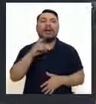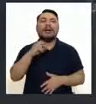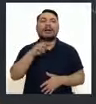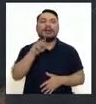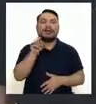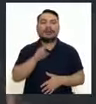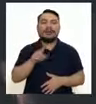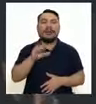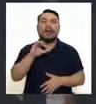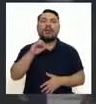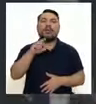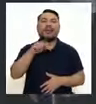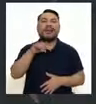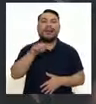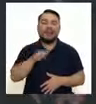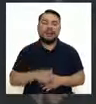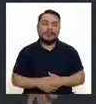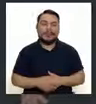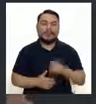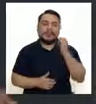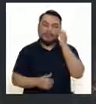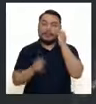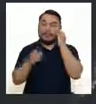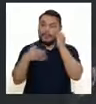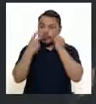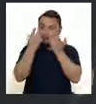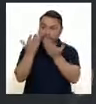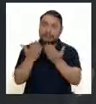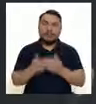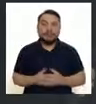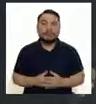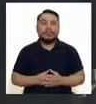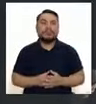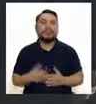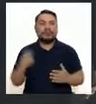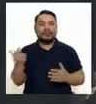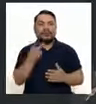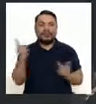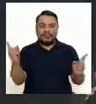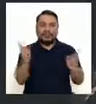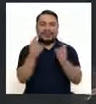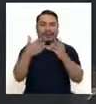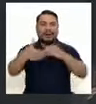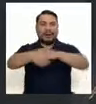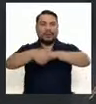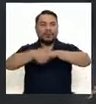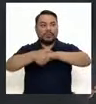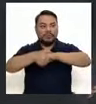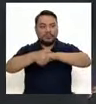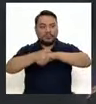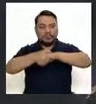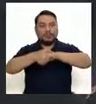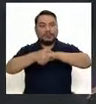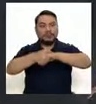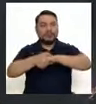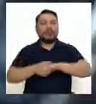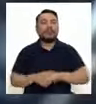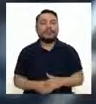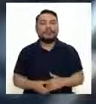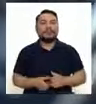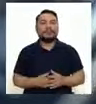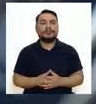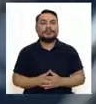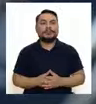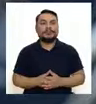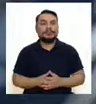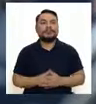Adriansen Olaya. Y efectivamente, ustedes pueden observar, se estrechan en un saludo y